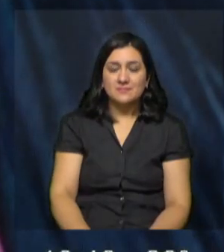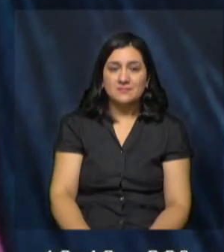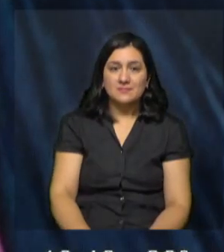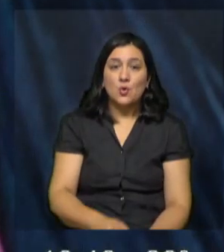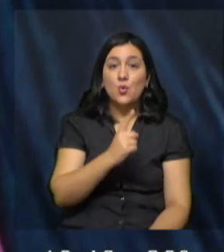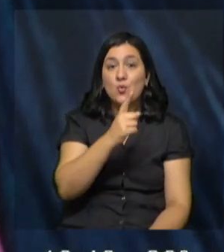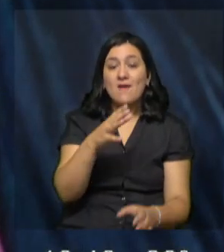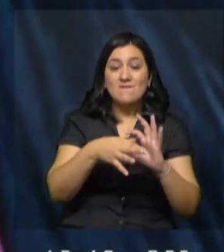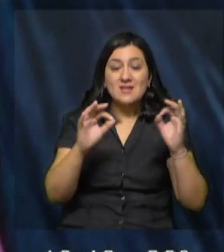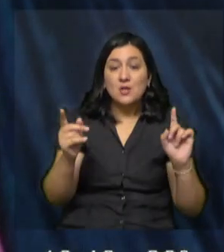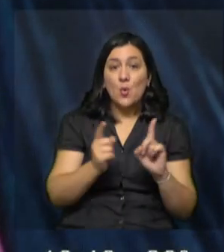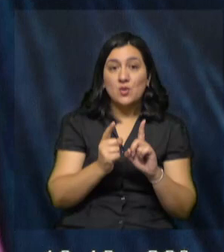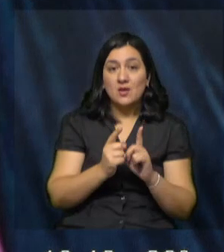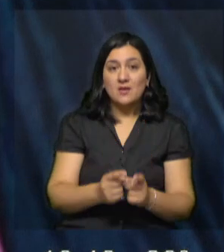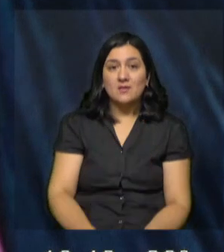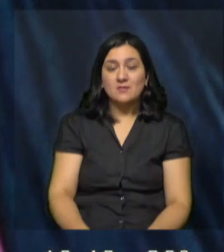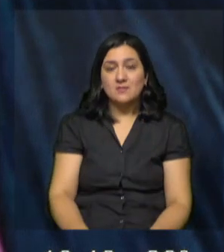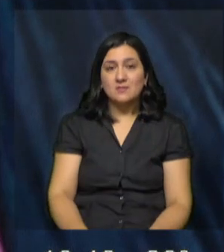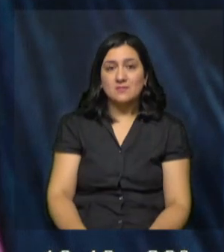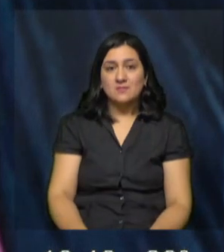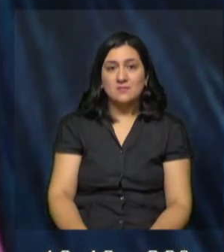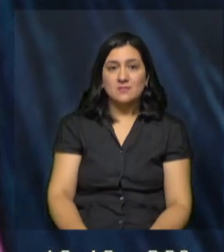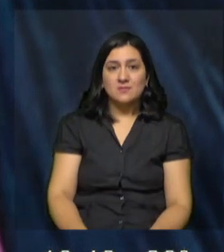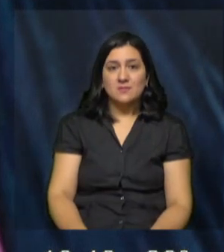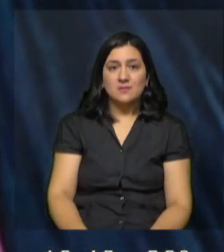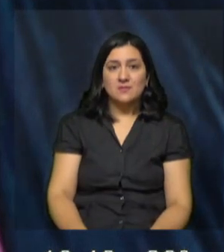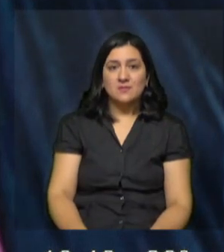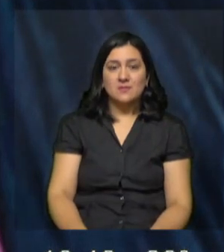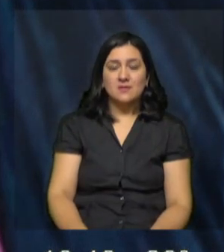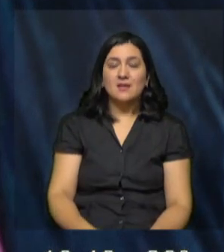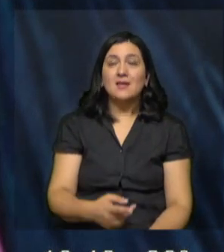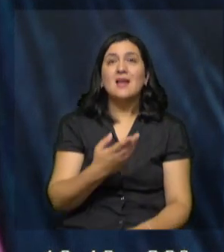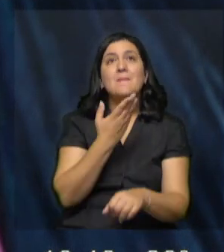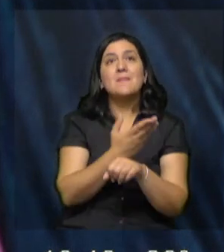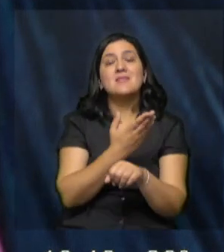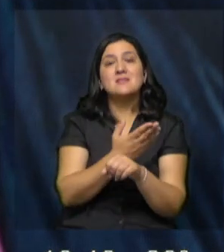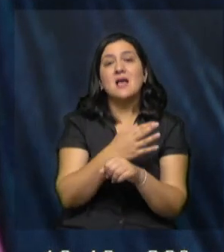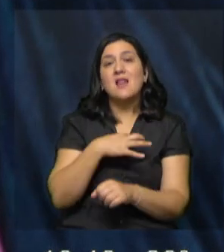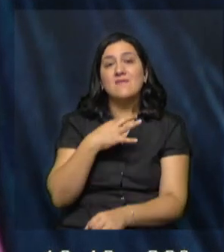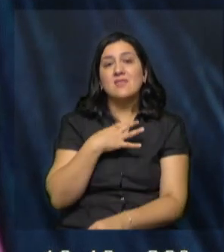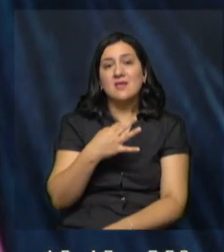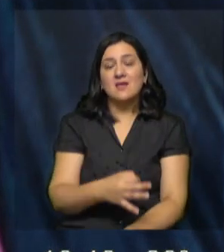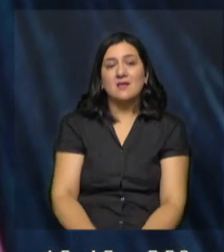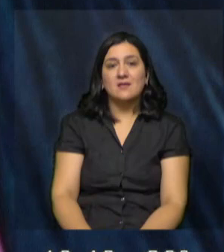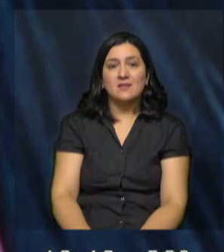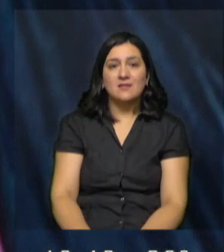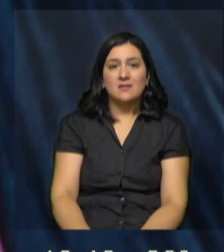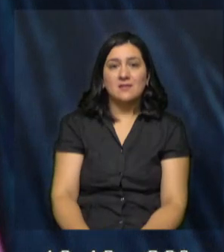una frase corta. Y... ¿Qué pedís al año? ¿Qué le pedís a la vida en este